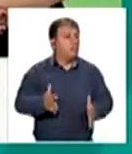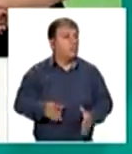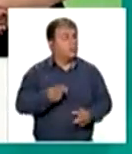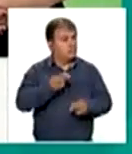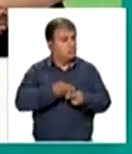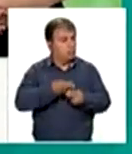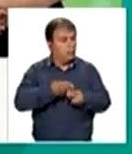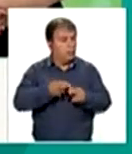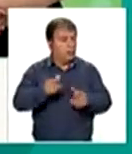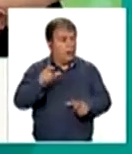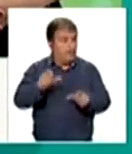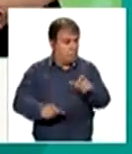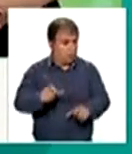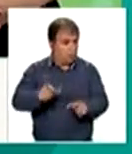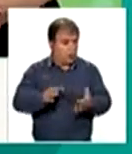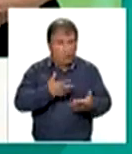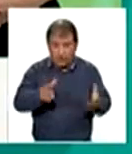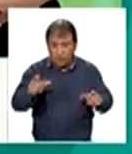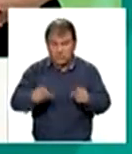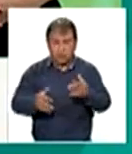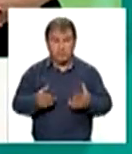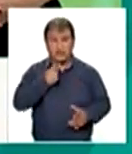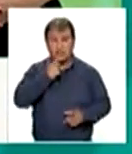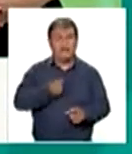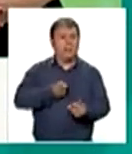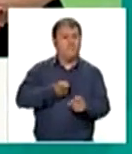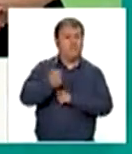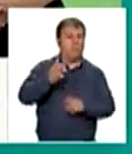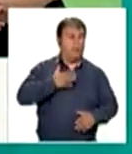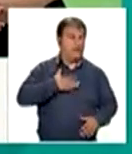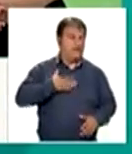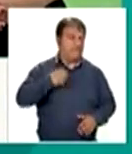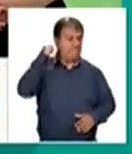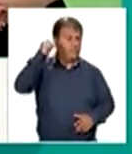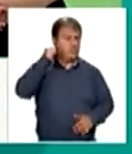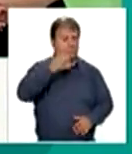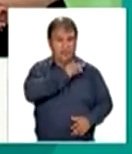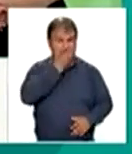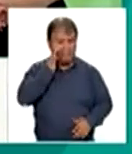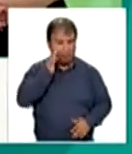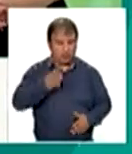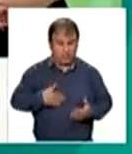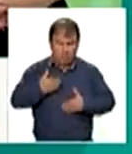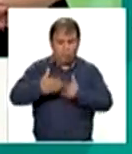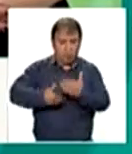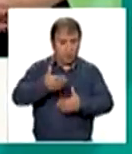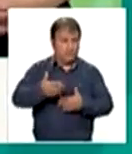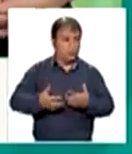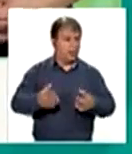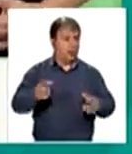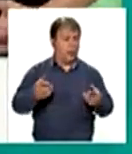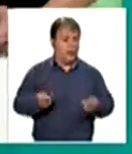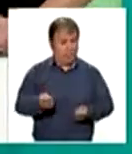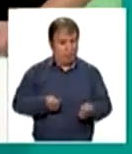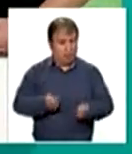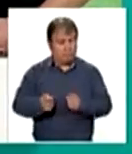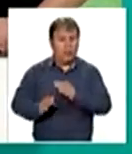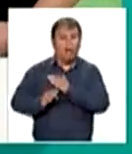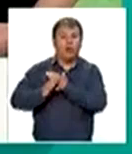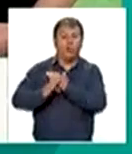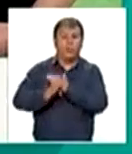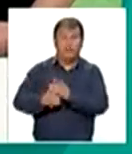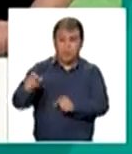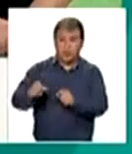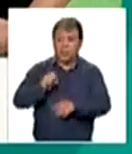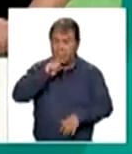si un deportista, como cualquier persona, van a violar su derecho y confidencialidad, inician un proceso administrativo en contra de la persona que lo